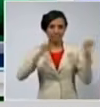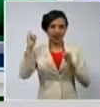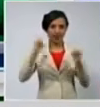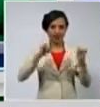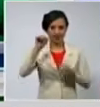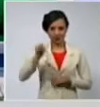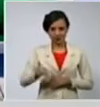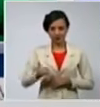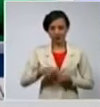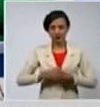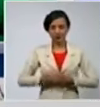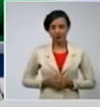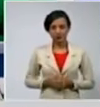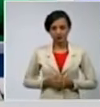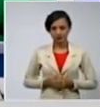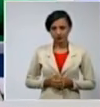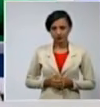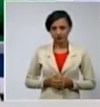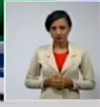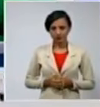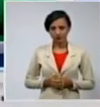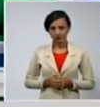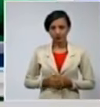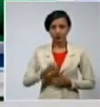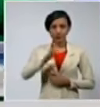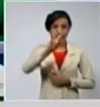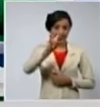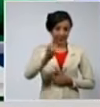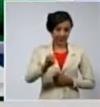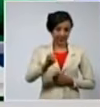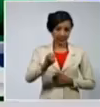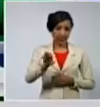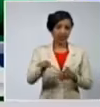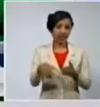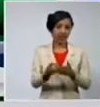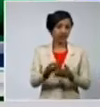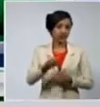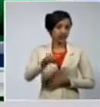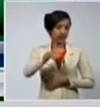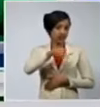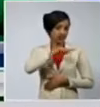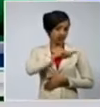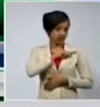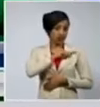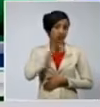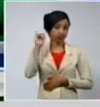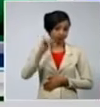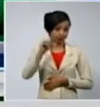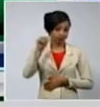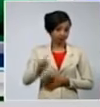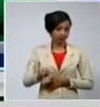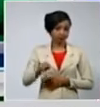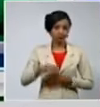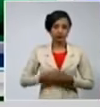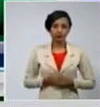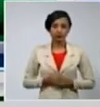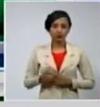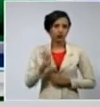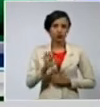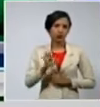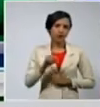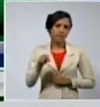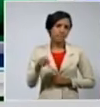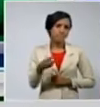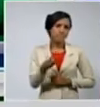extranjeros. 30 en el día de ayer, todavía no se había en el horario de la madrugada precisada la fuente de